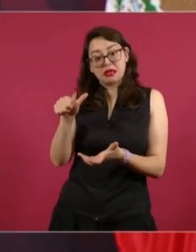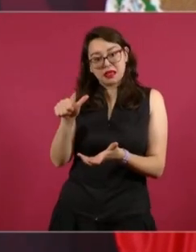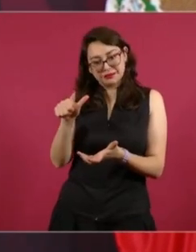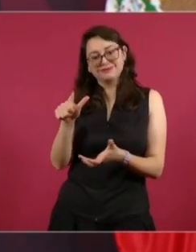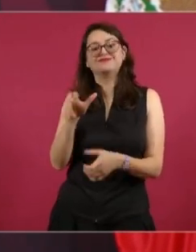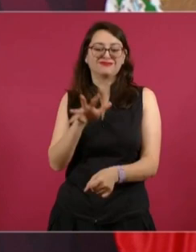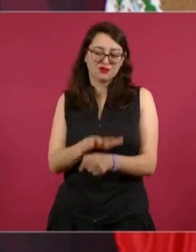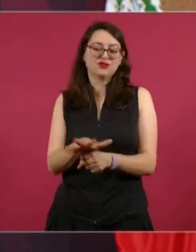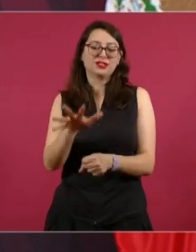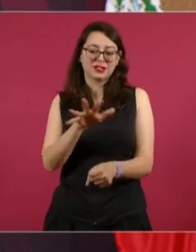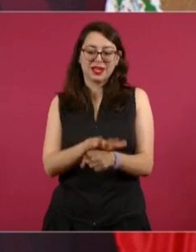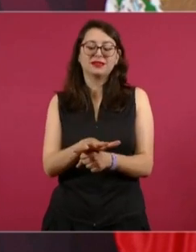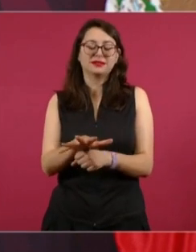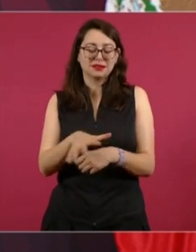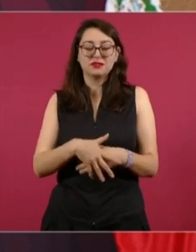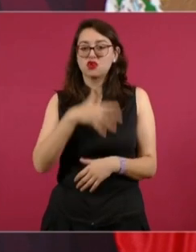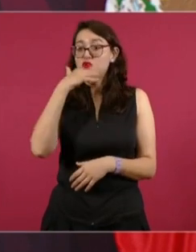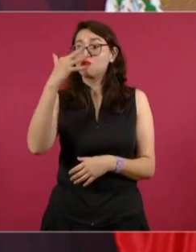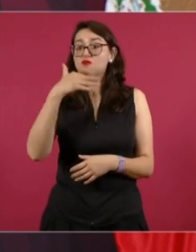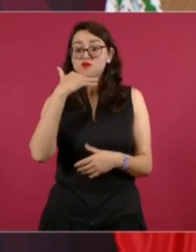todo.